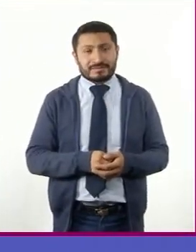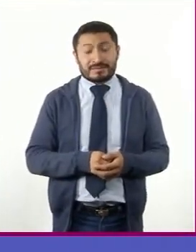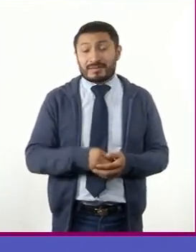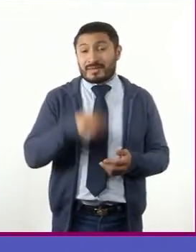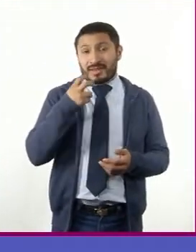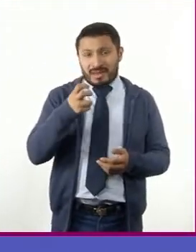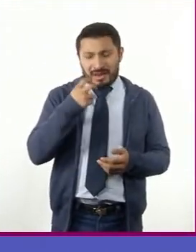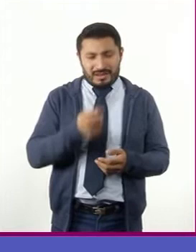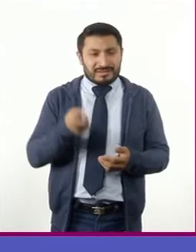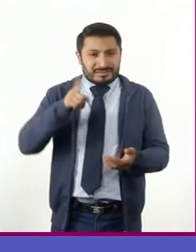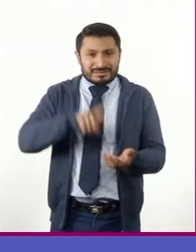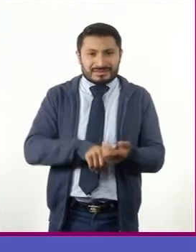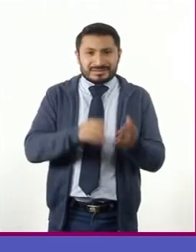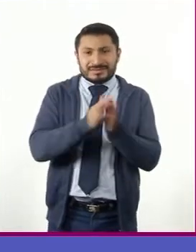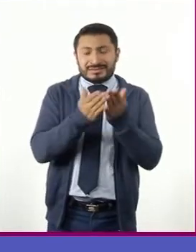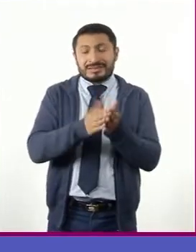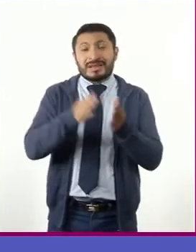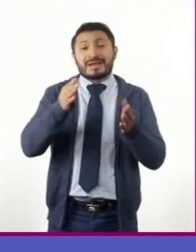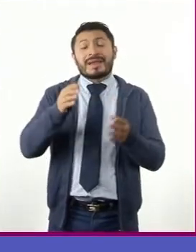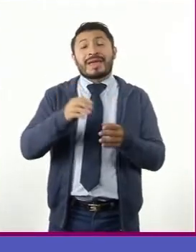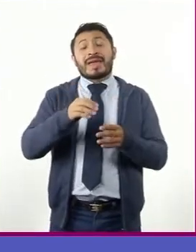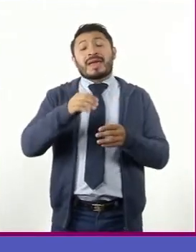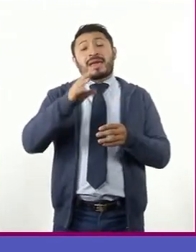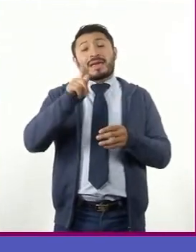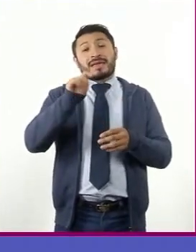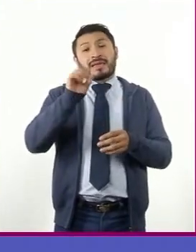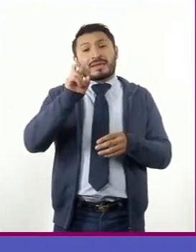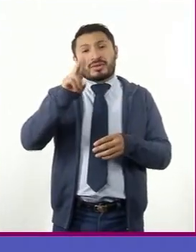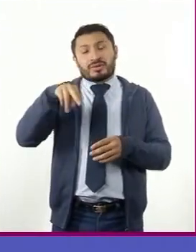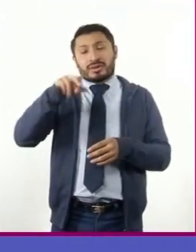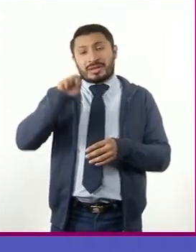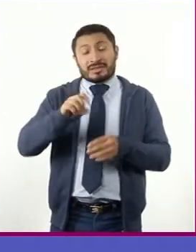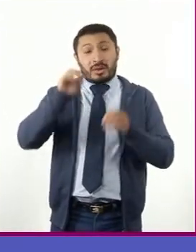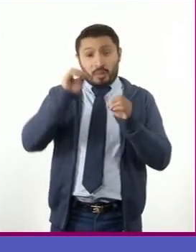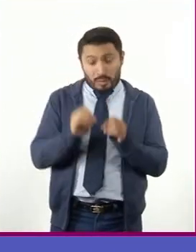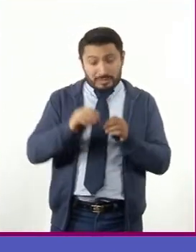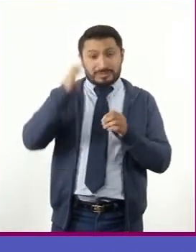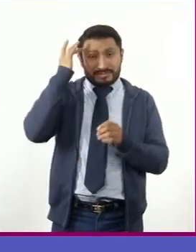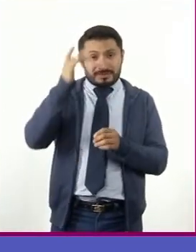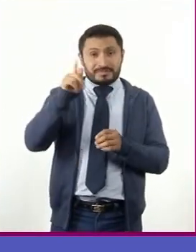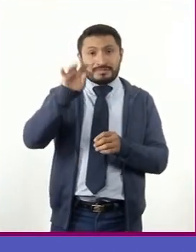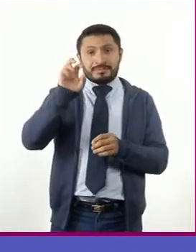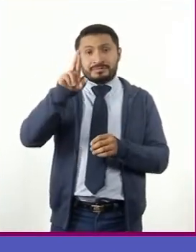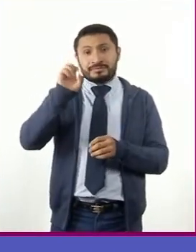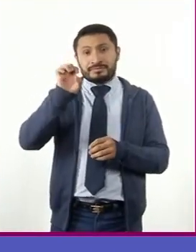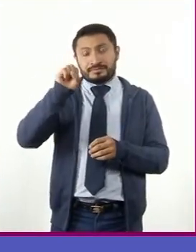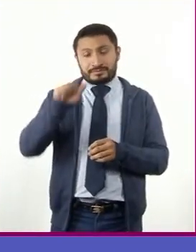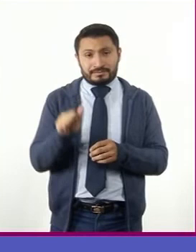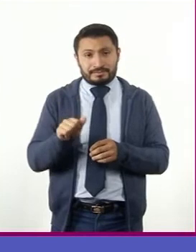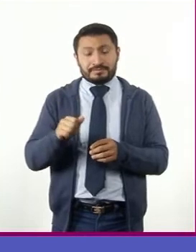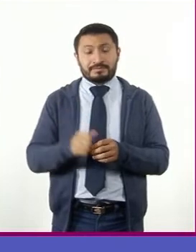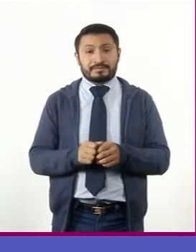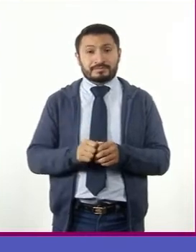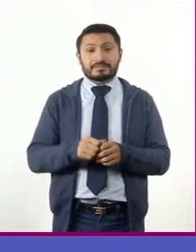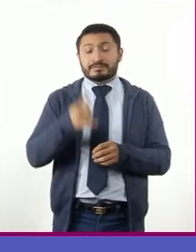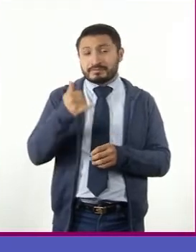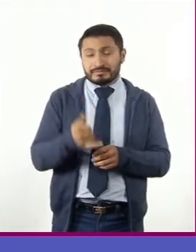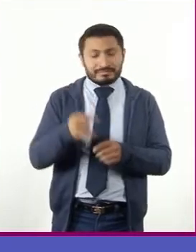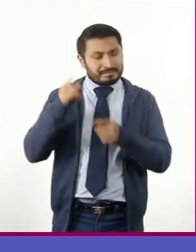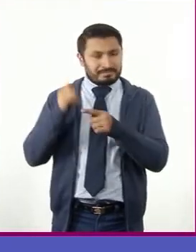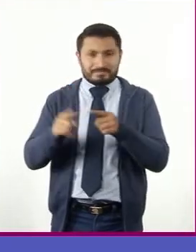Eso lo podemos ver en la serie de Tormes, o por ejemplo la obra de Santa Teresa de Ávila y de Fray Luis de